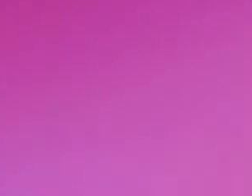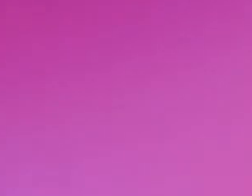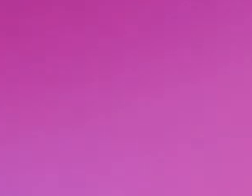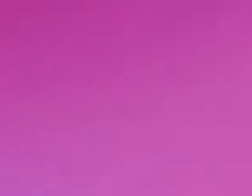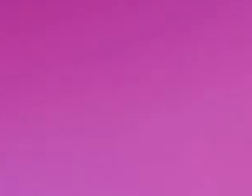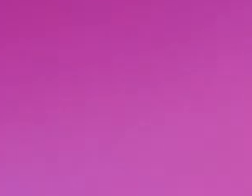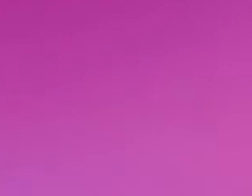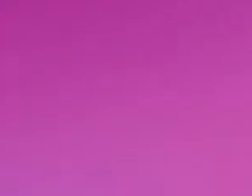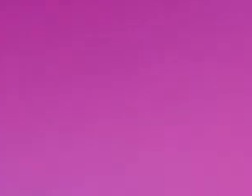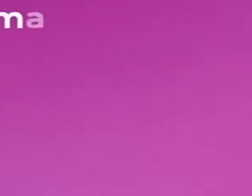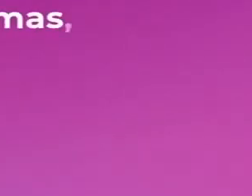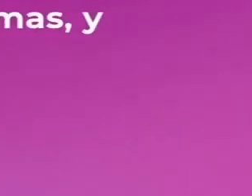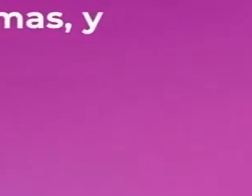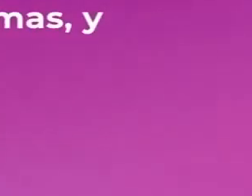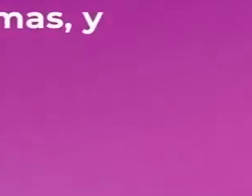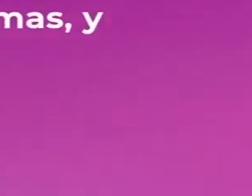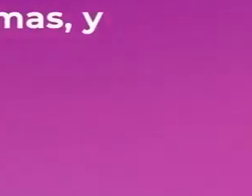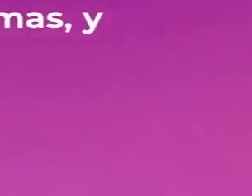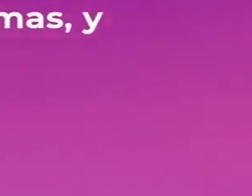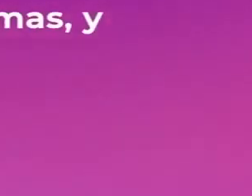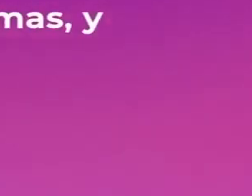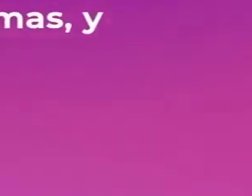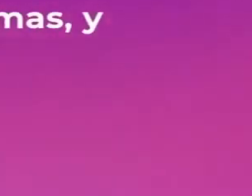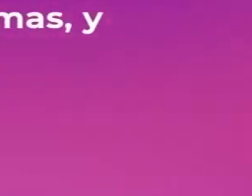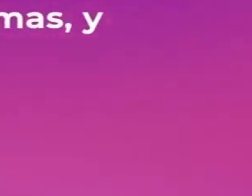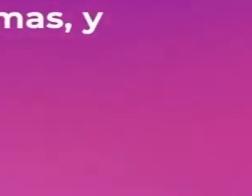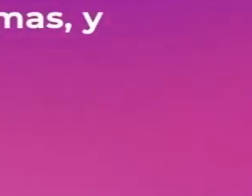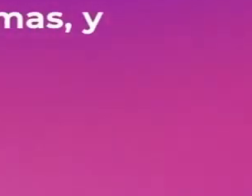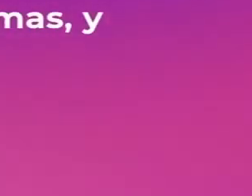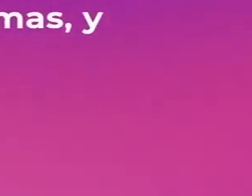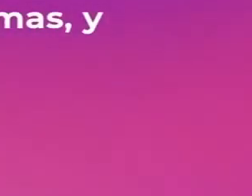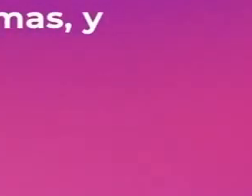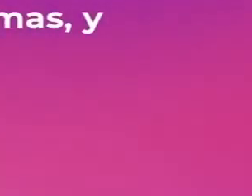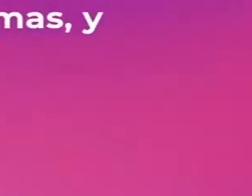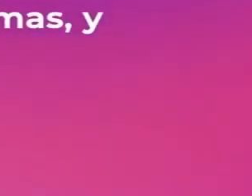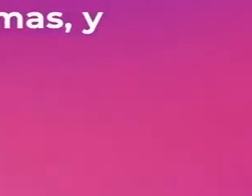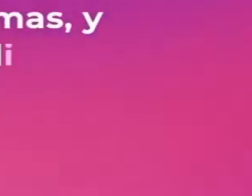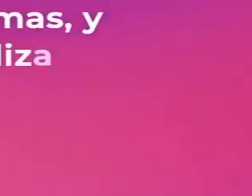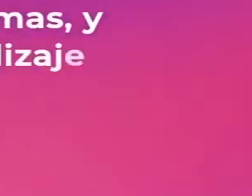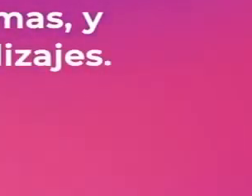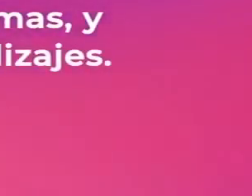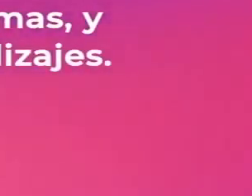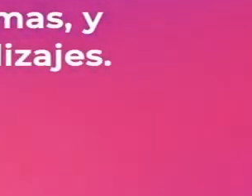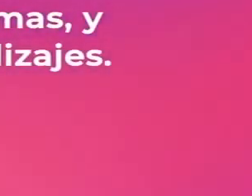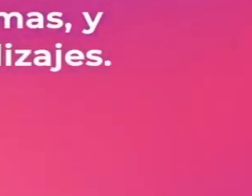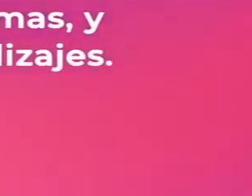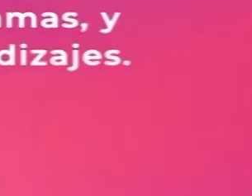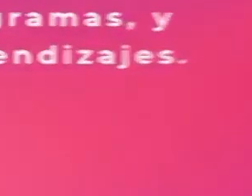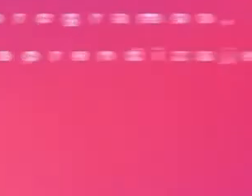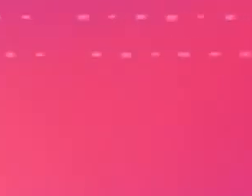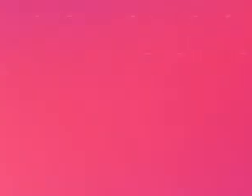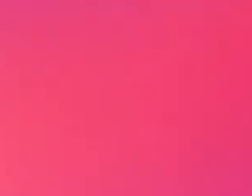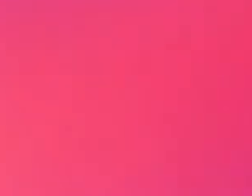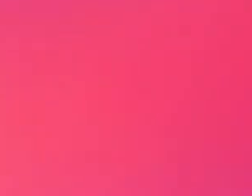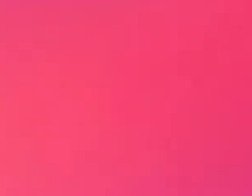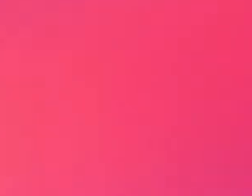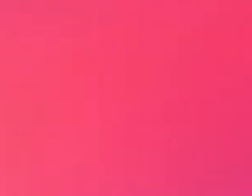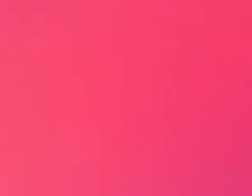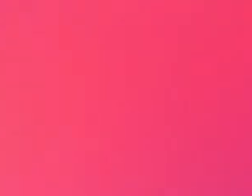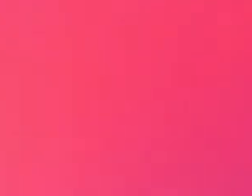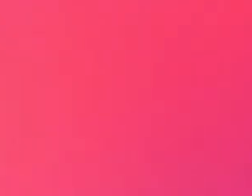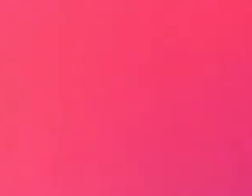aprendeencasa.cep.gov.mx, en donde podrás ver nuevamente los videos de los programas y además encontrarás actividades para fortalecer tus